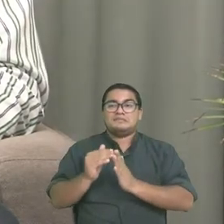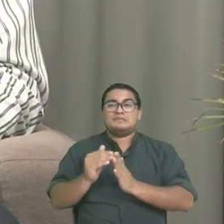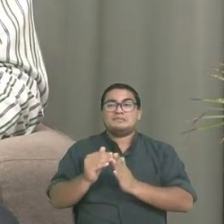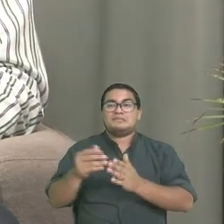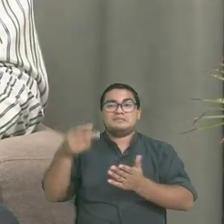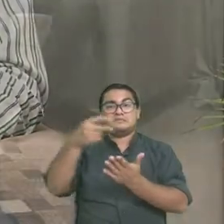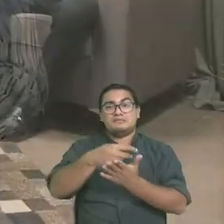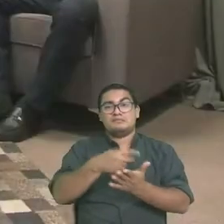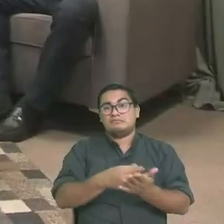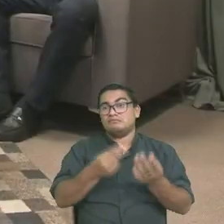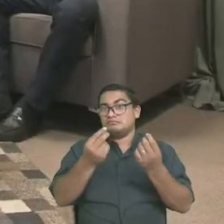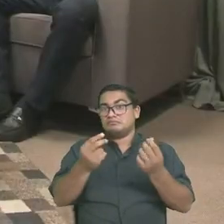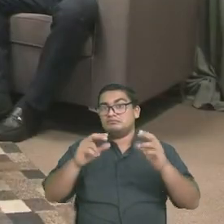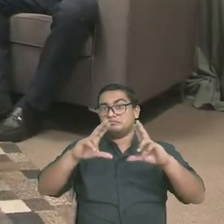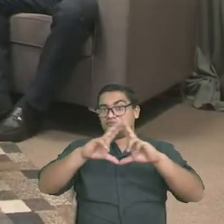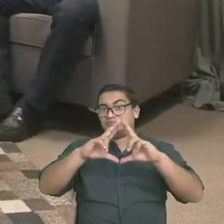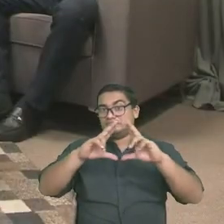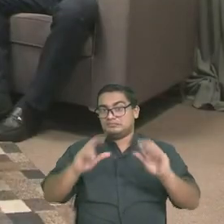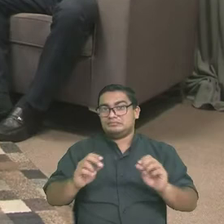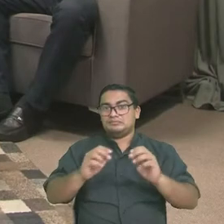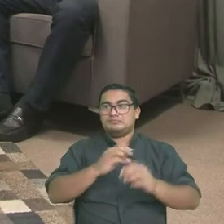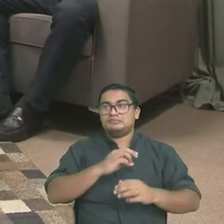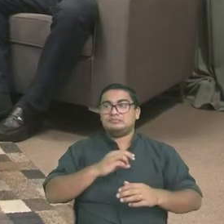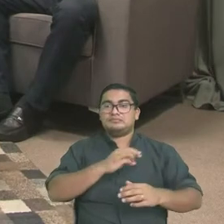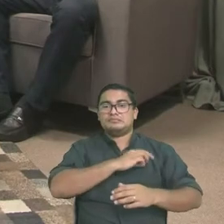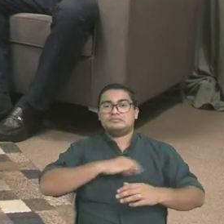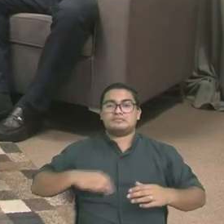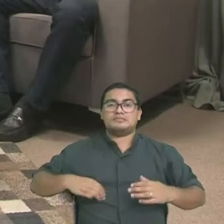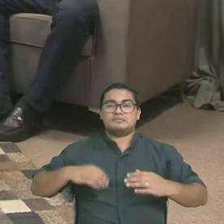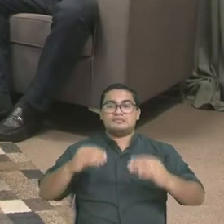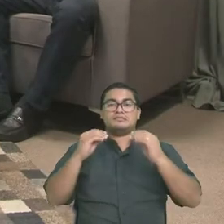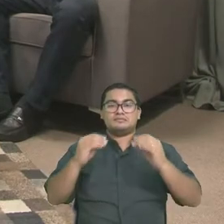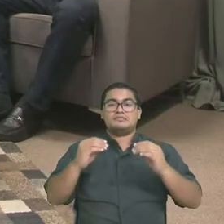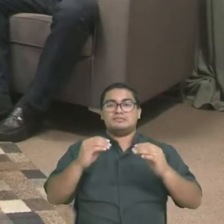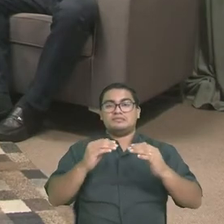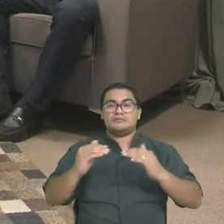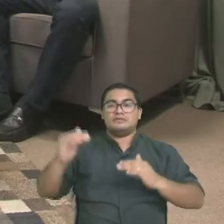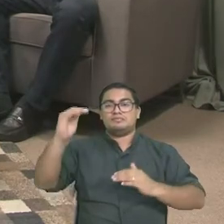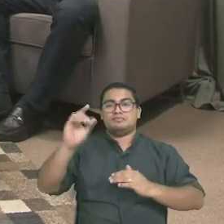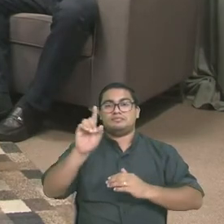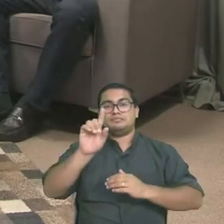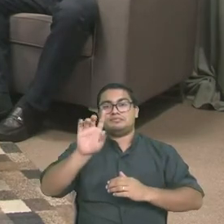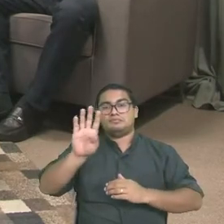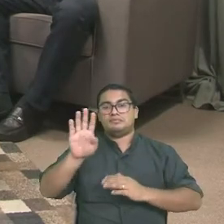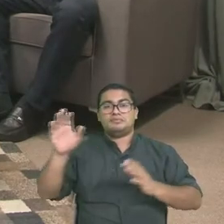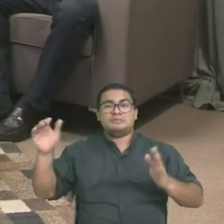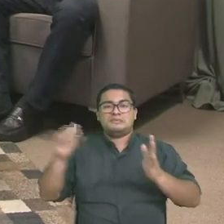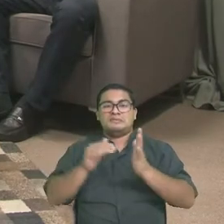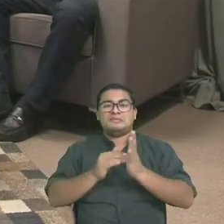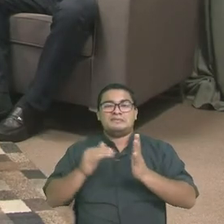asignación presupuestaria, o el de educación llevarlo a 14 mil y pico millones, o el